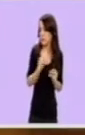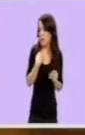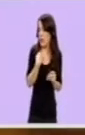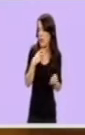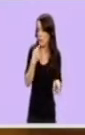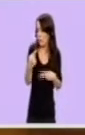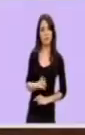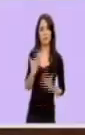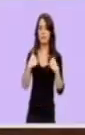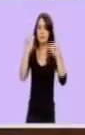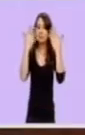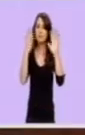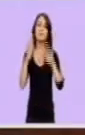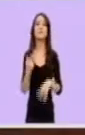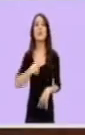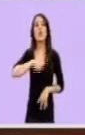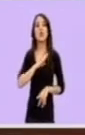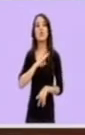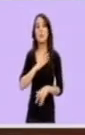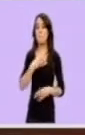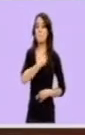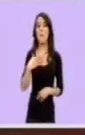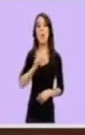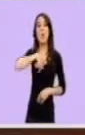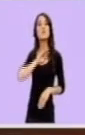Socialista en las Cortes. Vamos a cumplir con nuestro papel